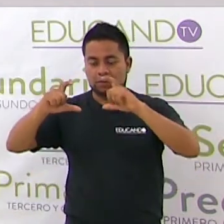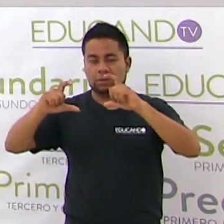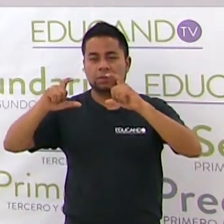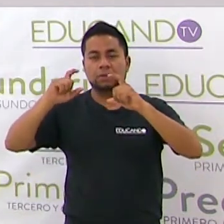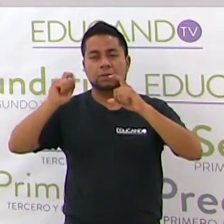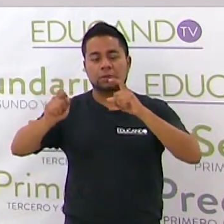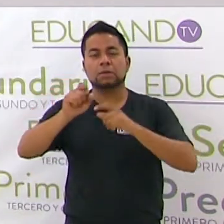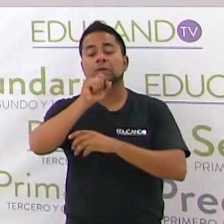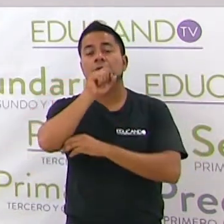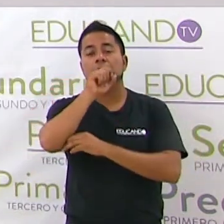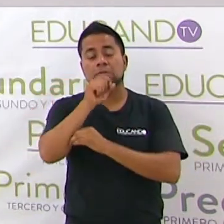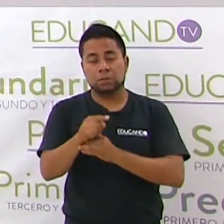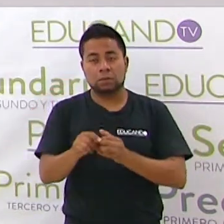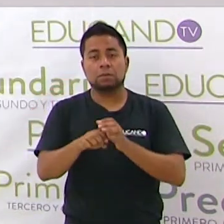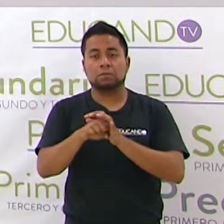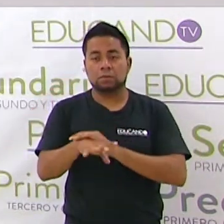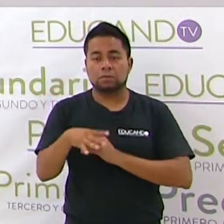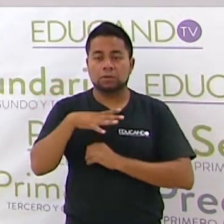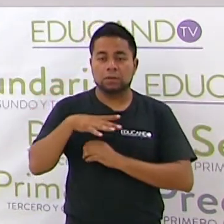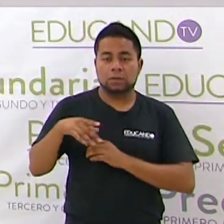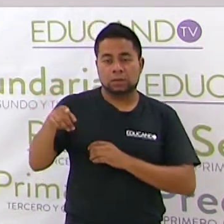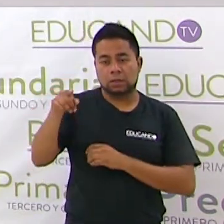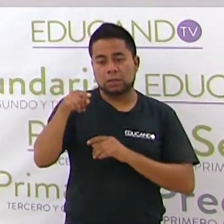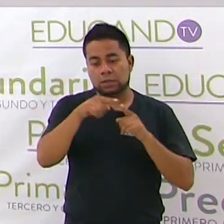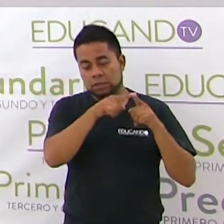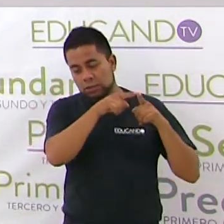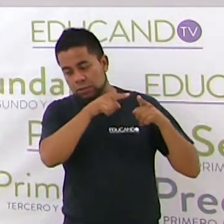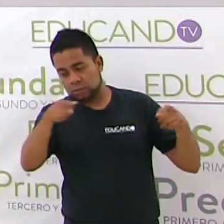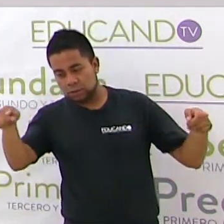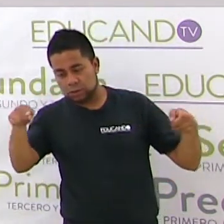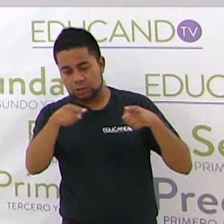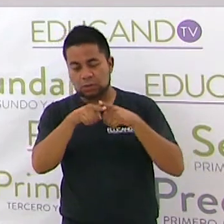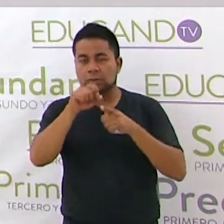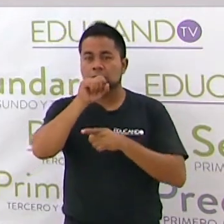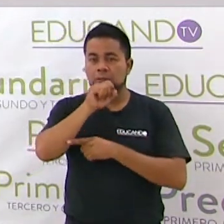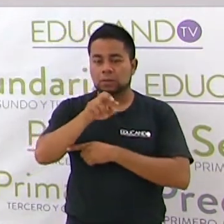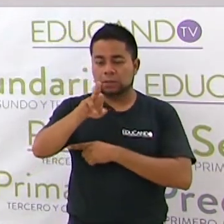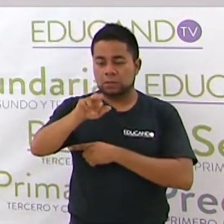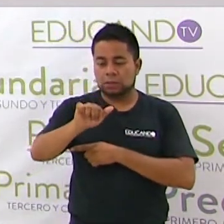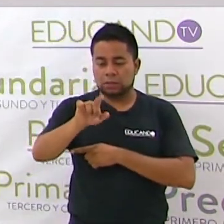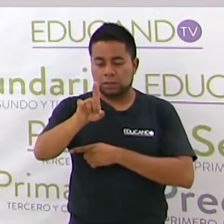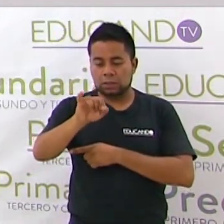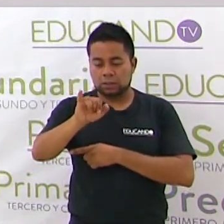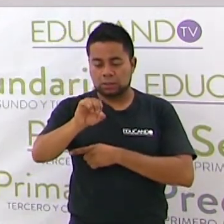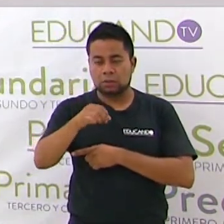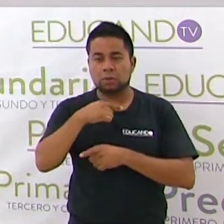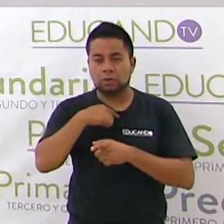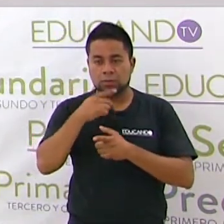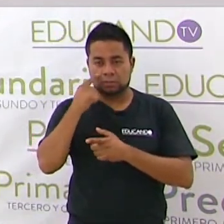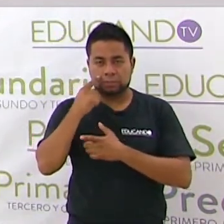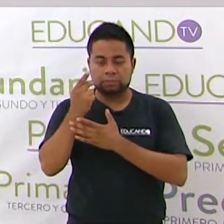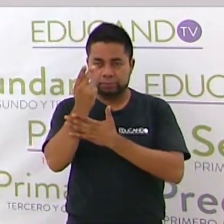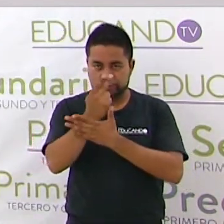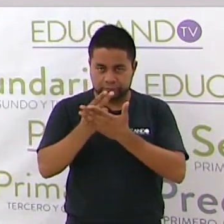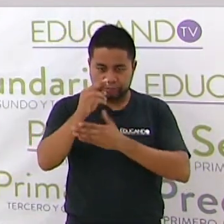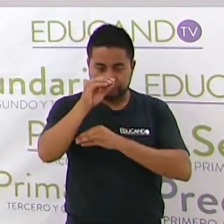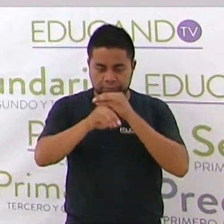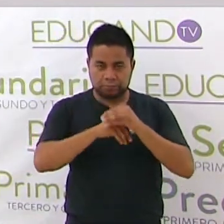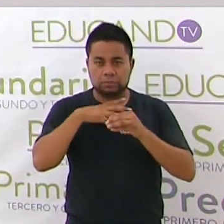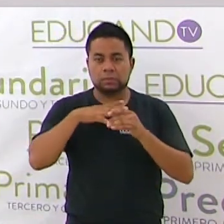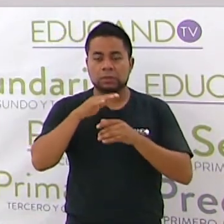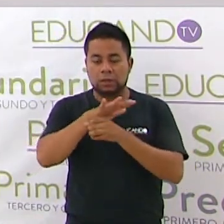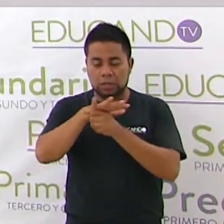que también tiene un diámetro y tiene un radio. Aquí lo voy a ilustrar. Ese es el cilindro. En la parte de